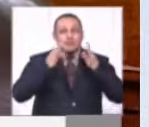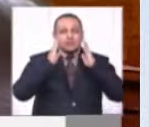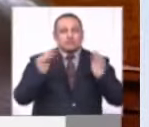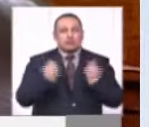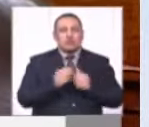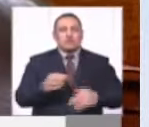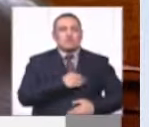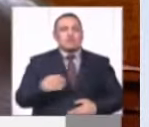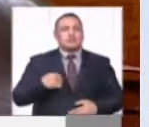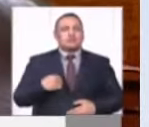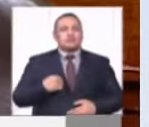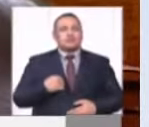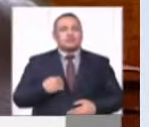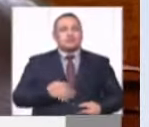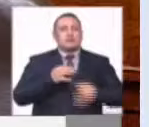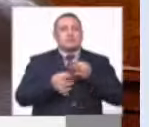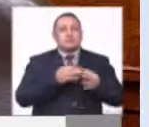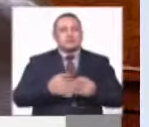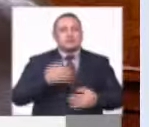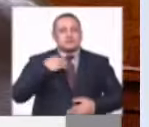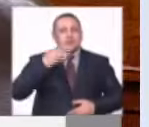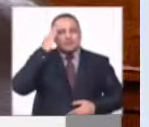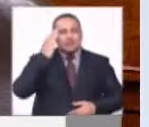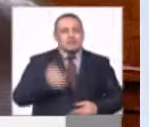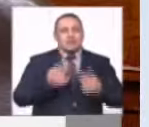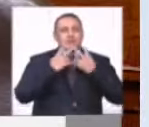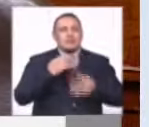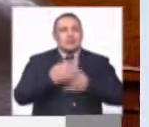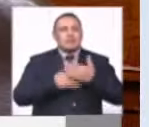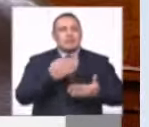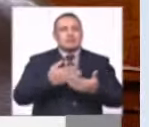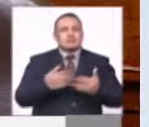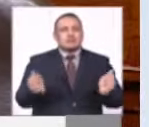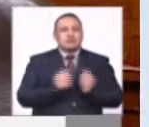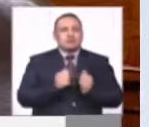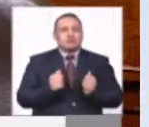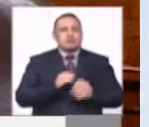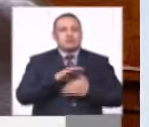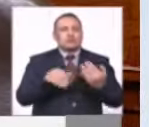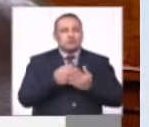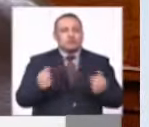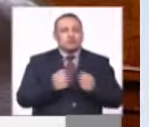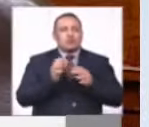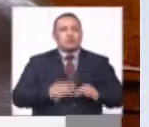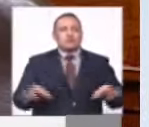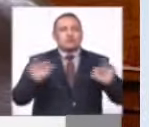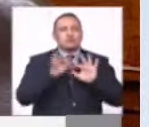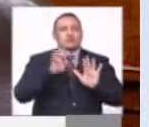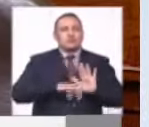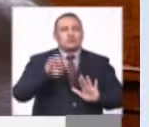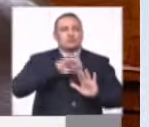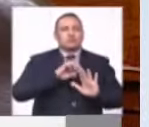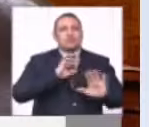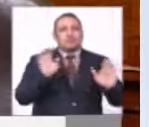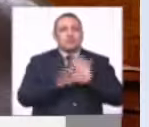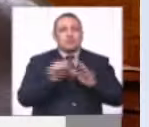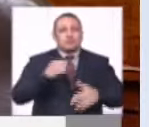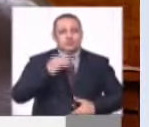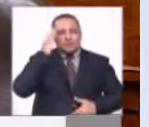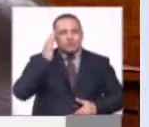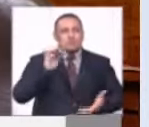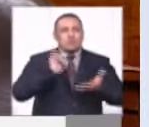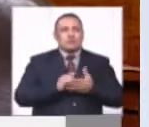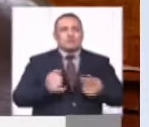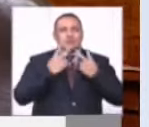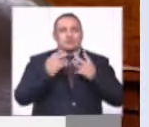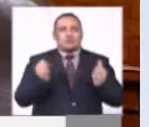al Premier dar a conocer el avance de este importante proyecto. Sabemos